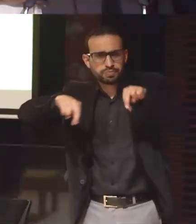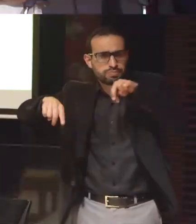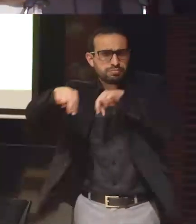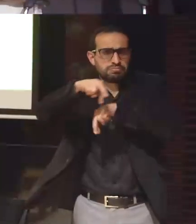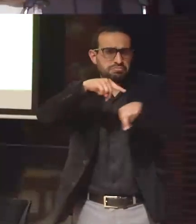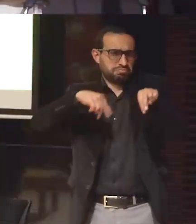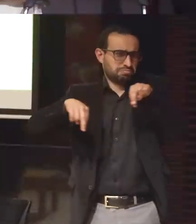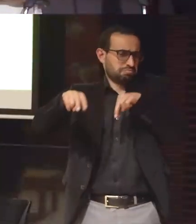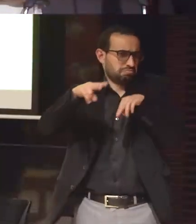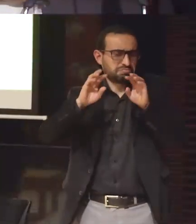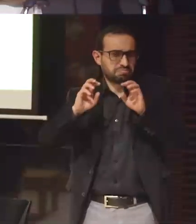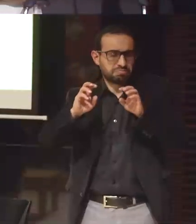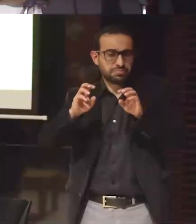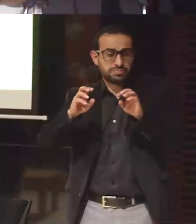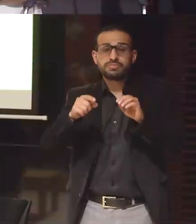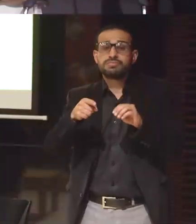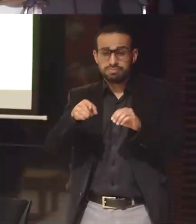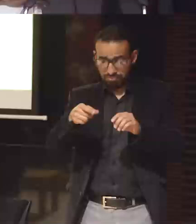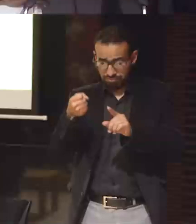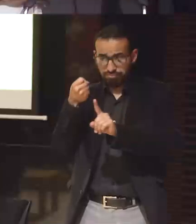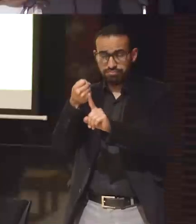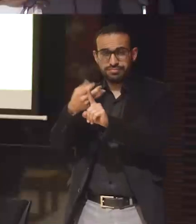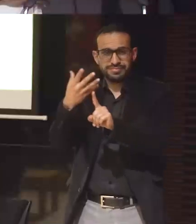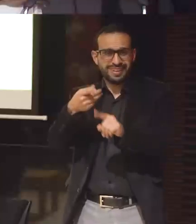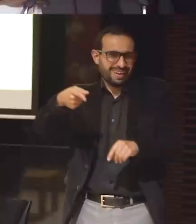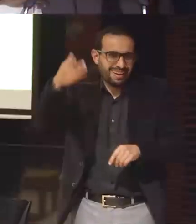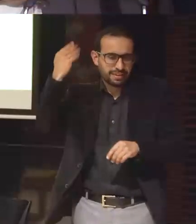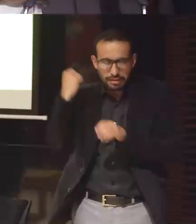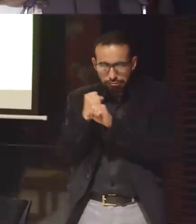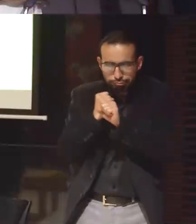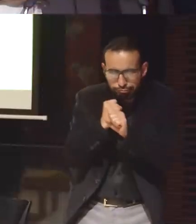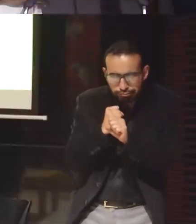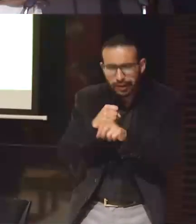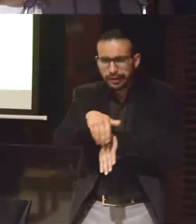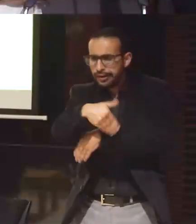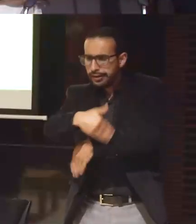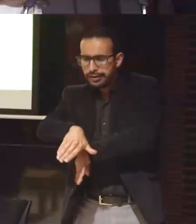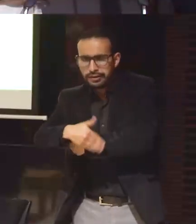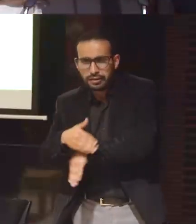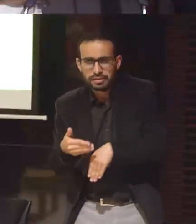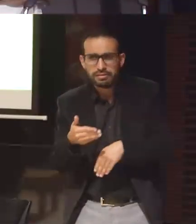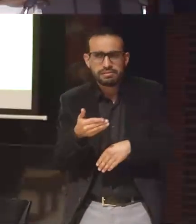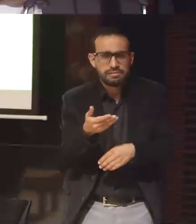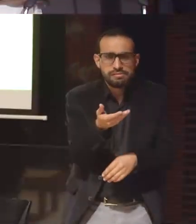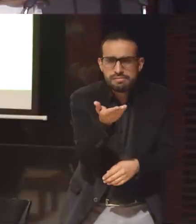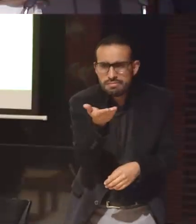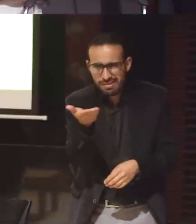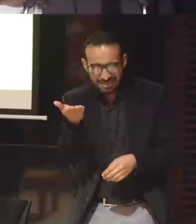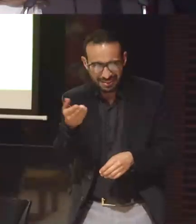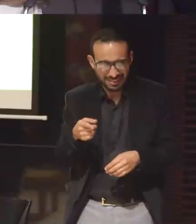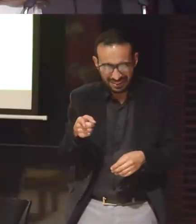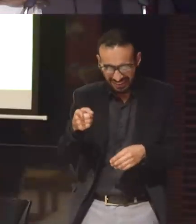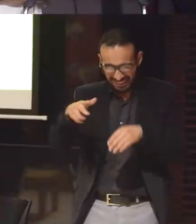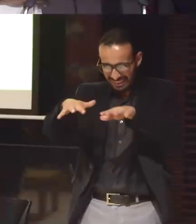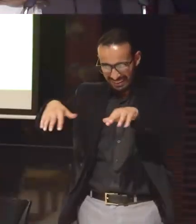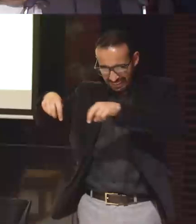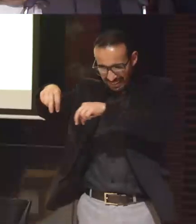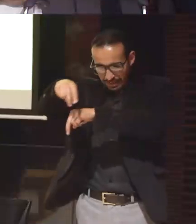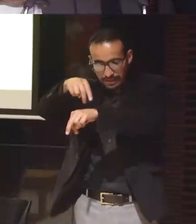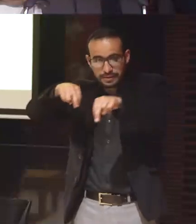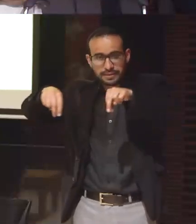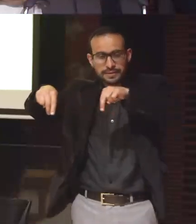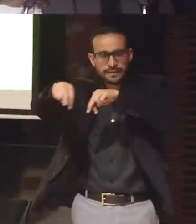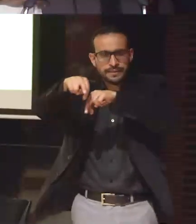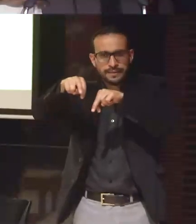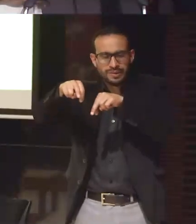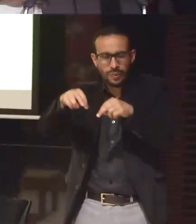extraterrestres. Me refiero al ex habitante, el habitante y la persona en riesgo de habitar la calle que está en el entorno. Y cómo